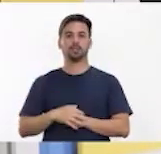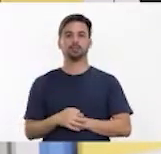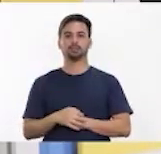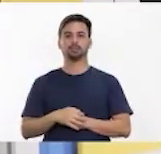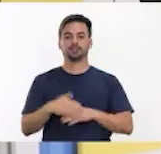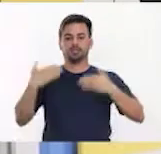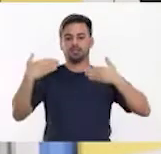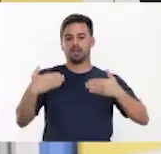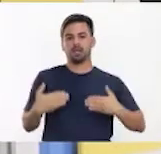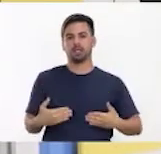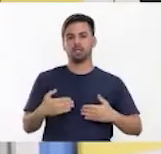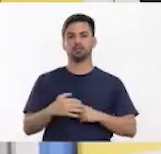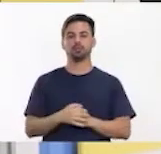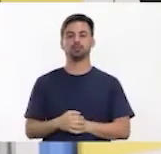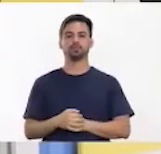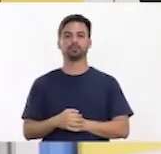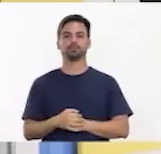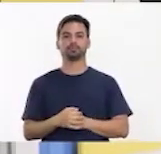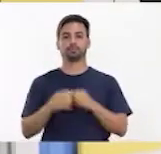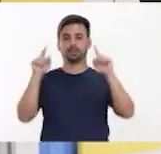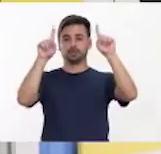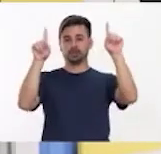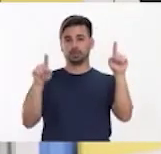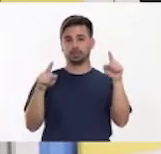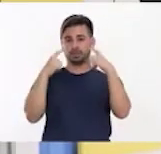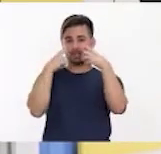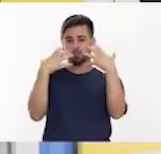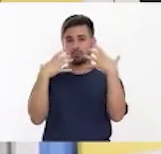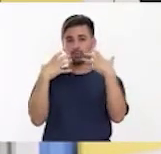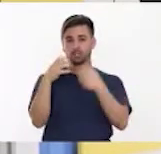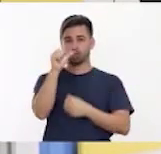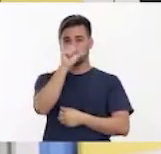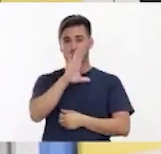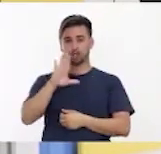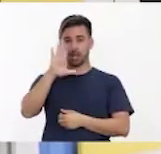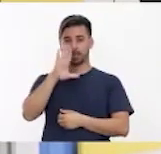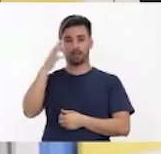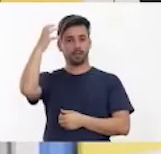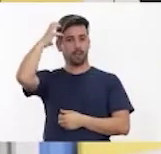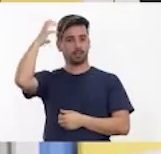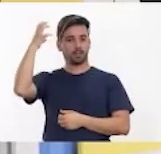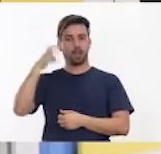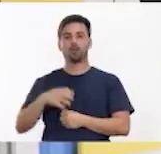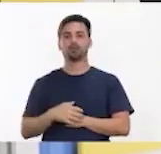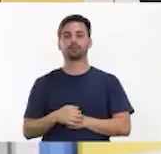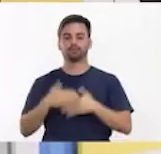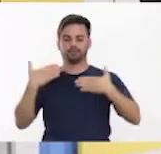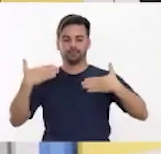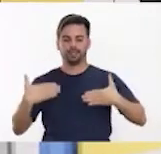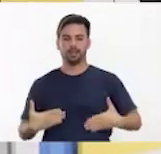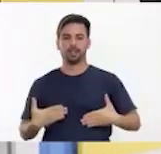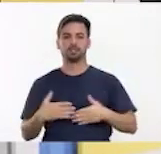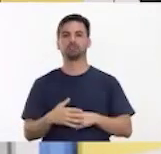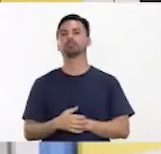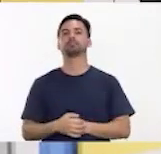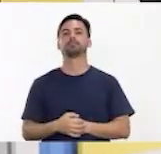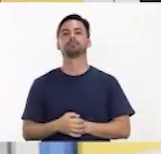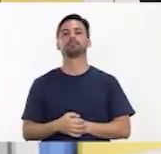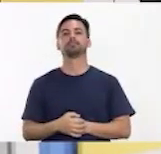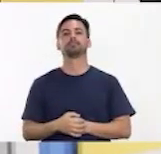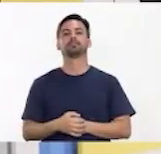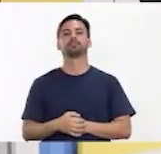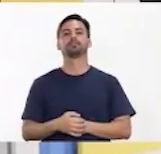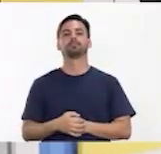le resalto entre paréntesis el Estado socialista de derecho, una nomenclatura nueva que aparece en la